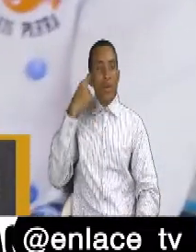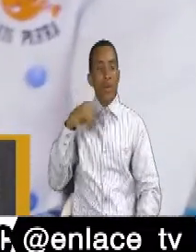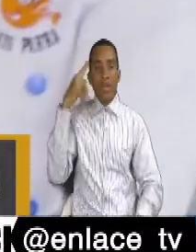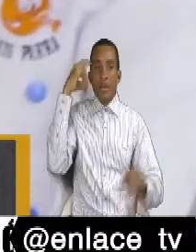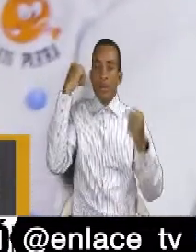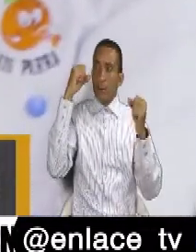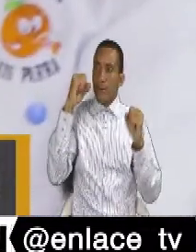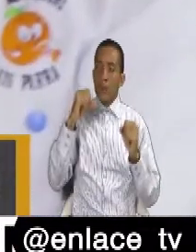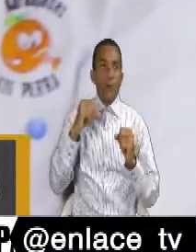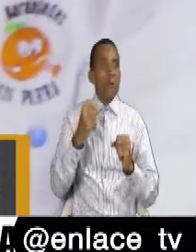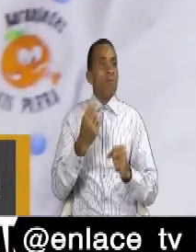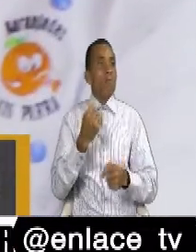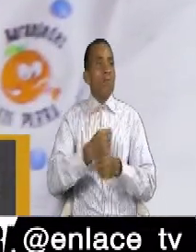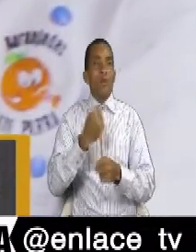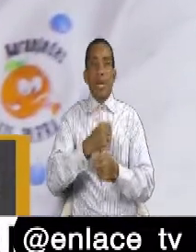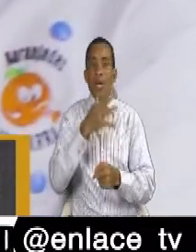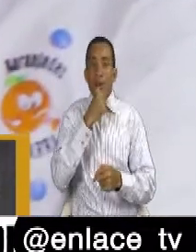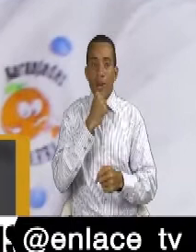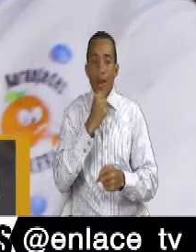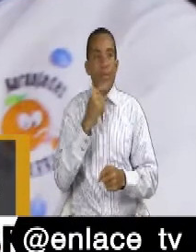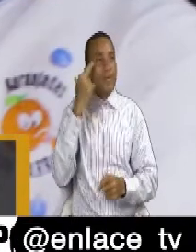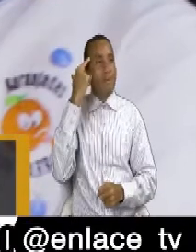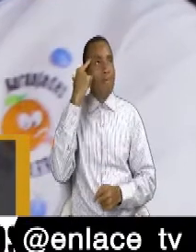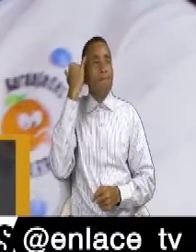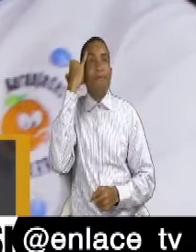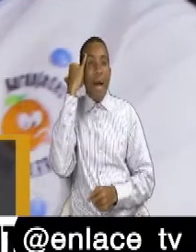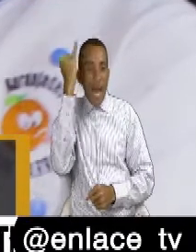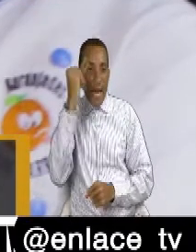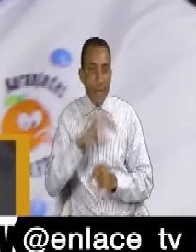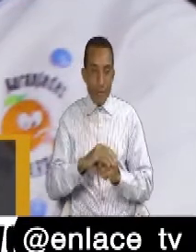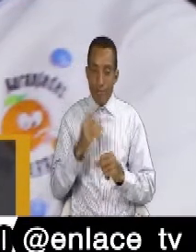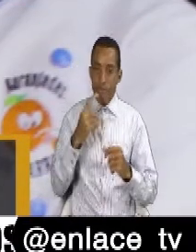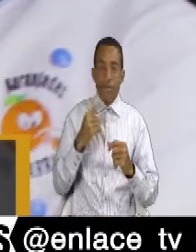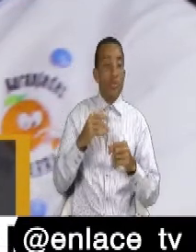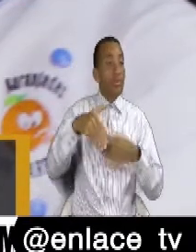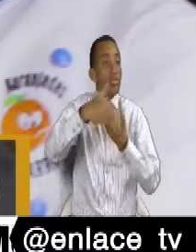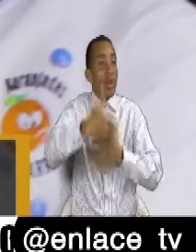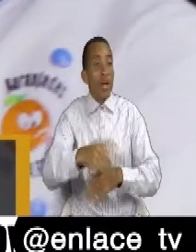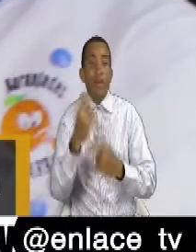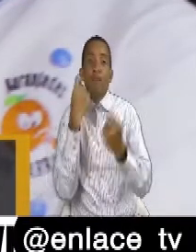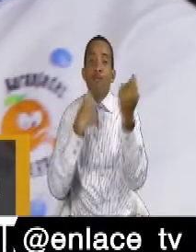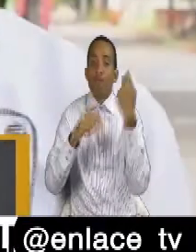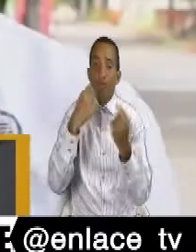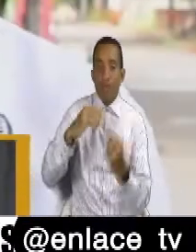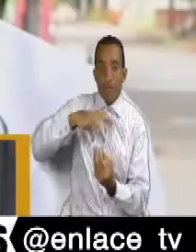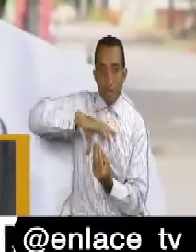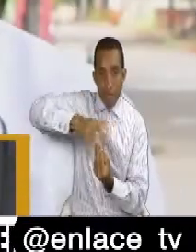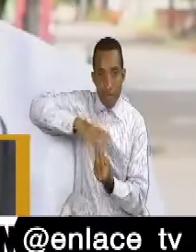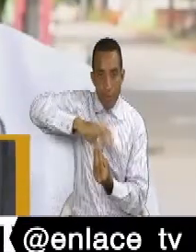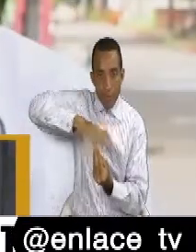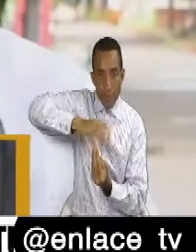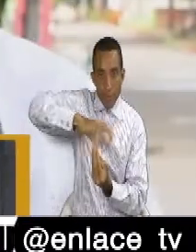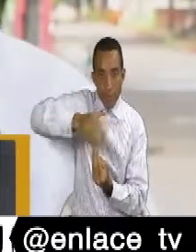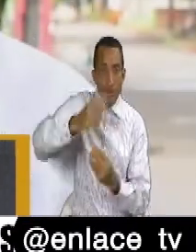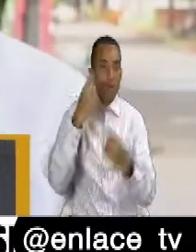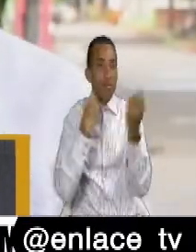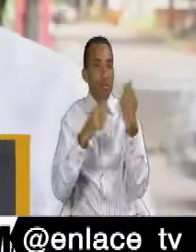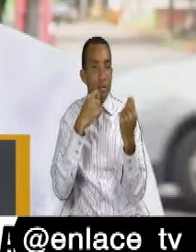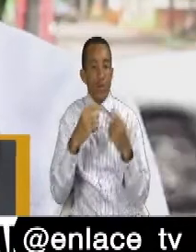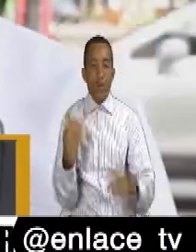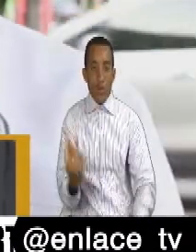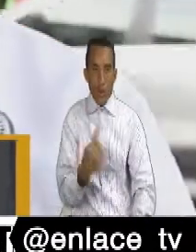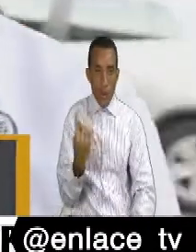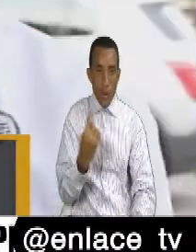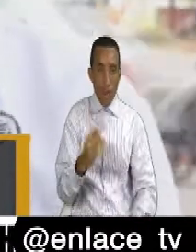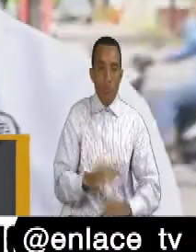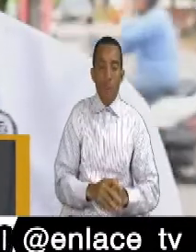el desempleo, decidió salir a la calle a vender naranjadas. Ya empecé hace 2 años y medio, ahí al frente de la cancha